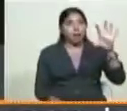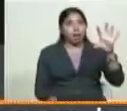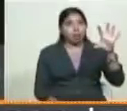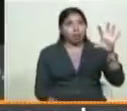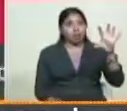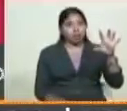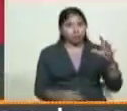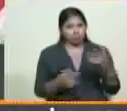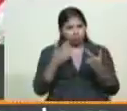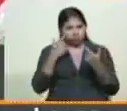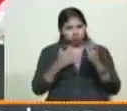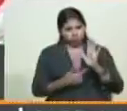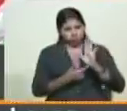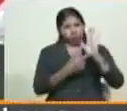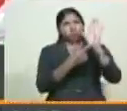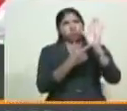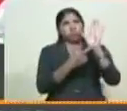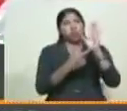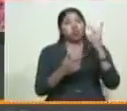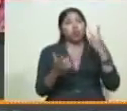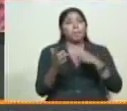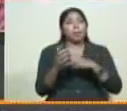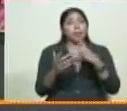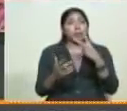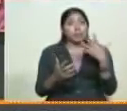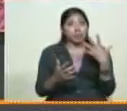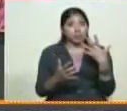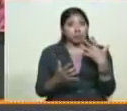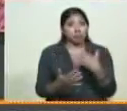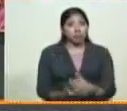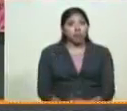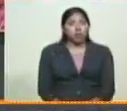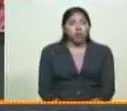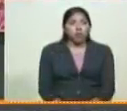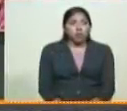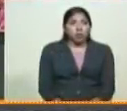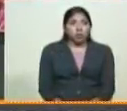En alto 2025.